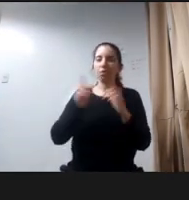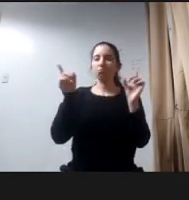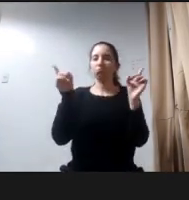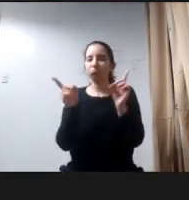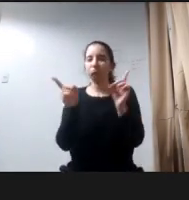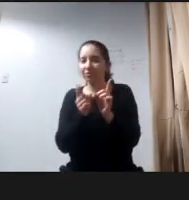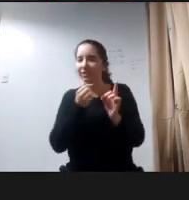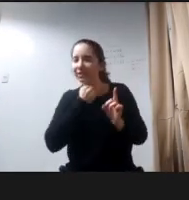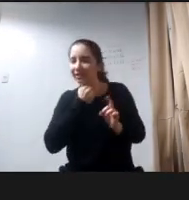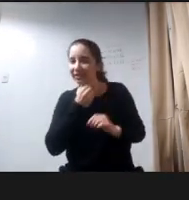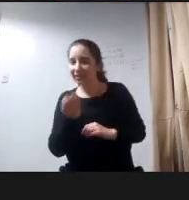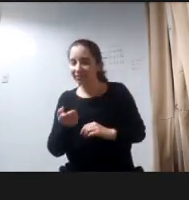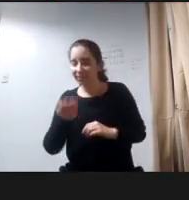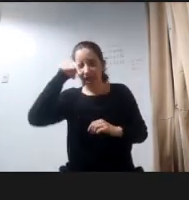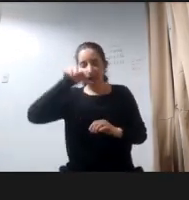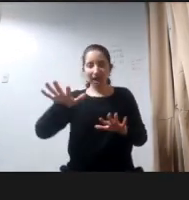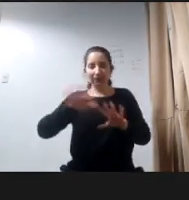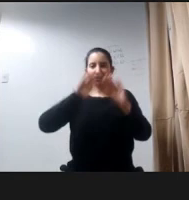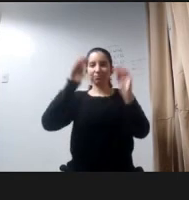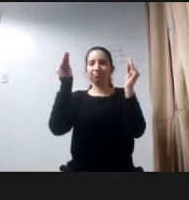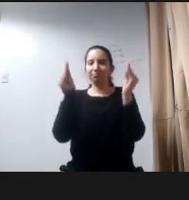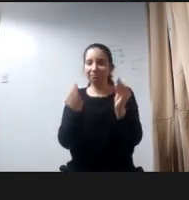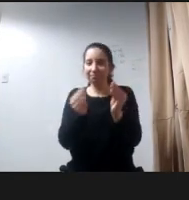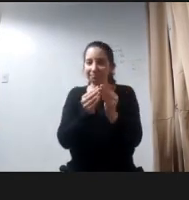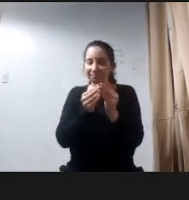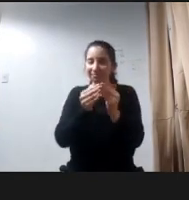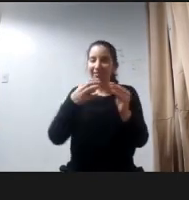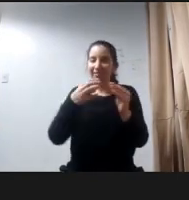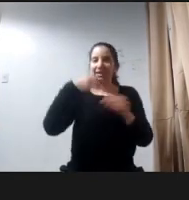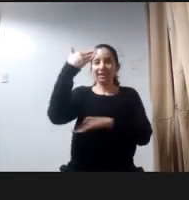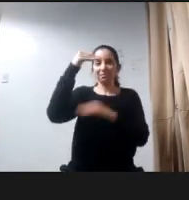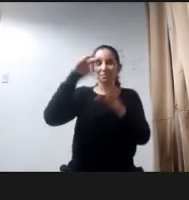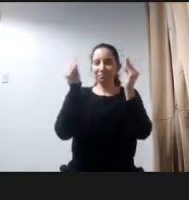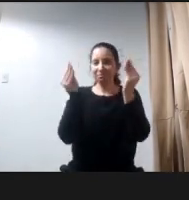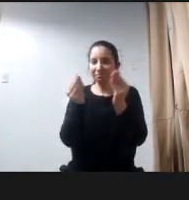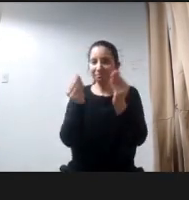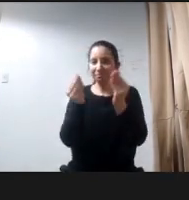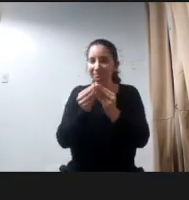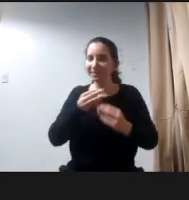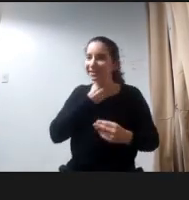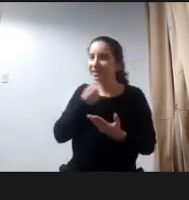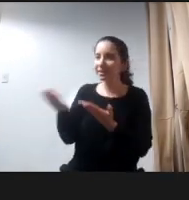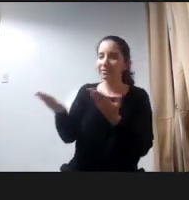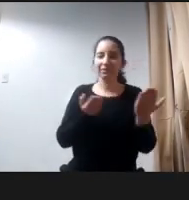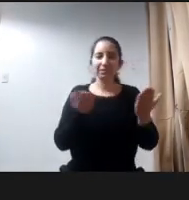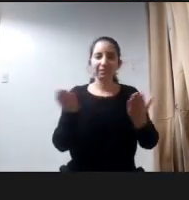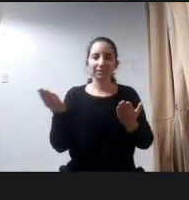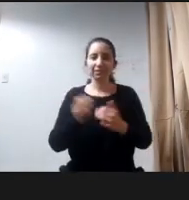hacer, así ya pasamos al final de esta charla. ¿Desean hacerlo?